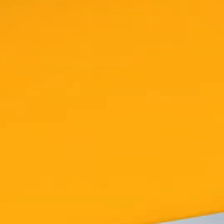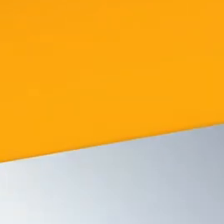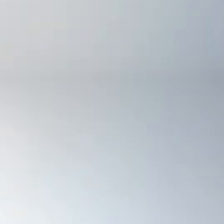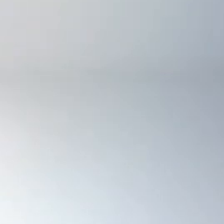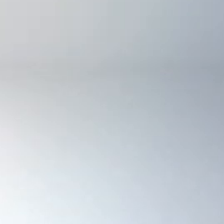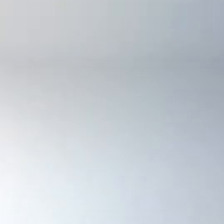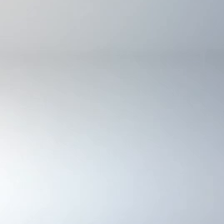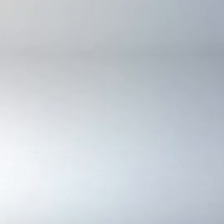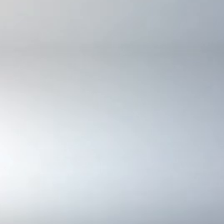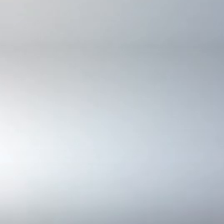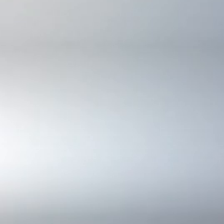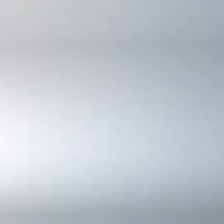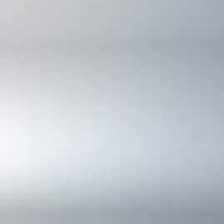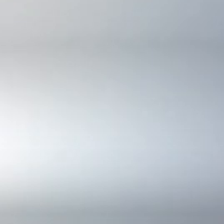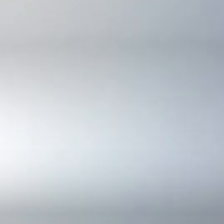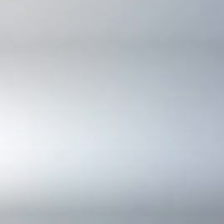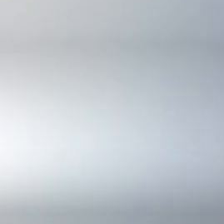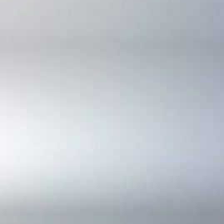o no